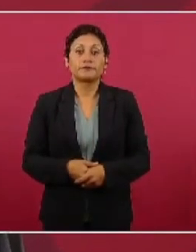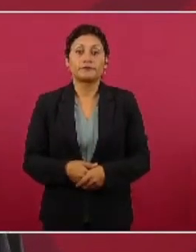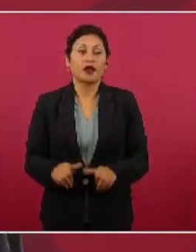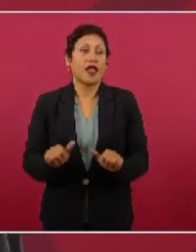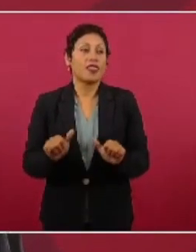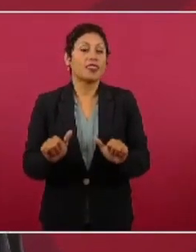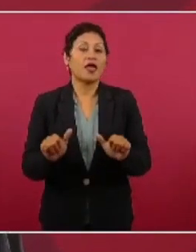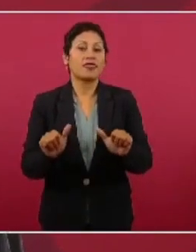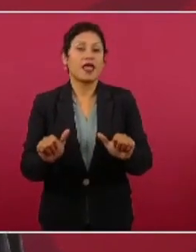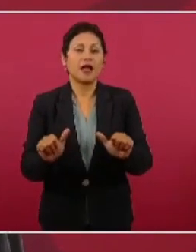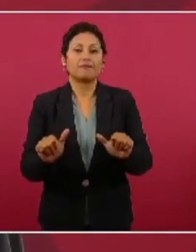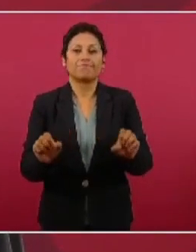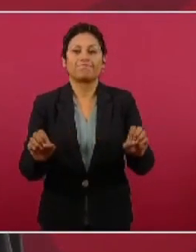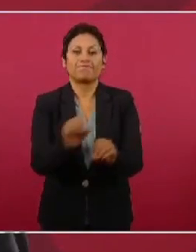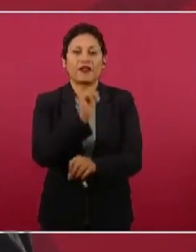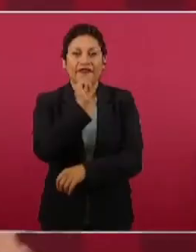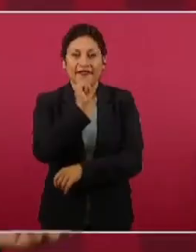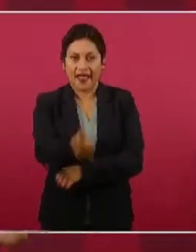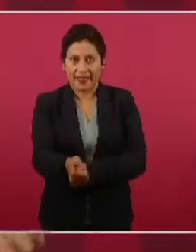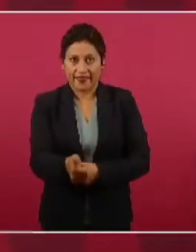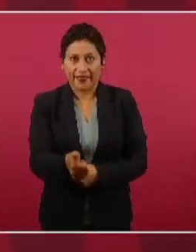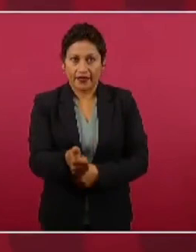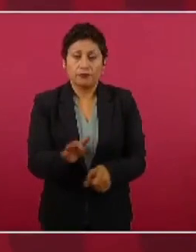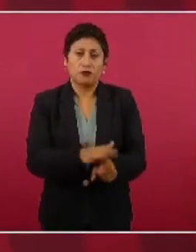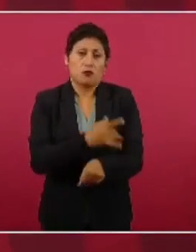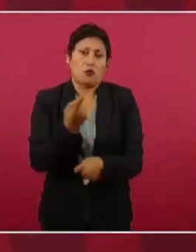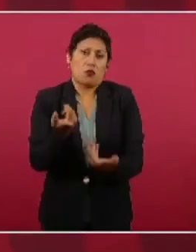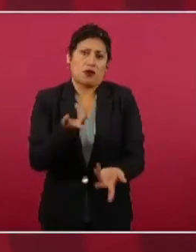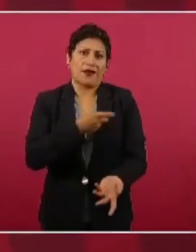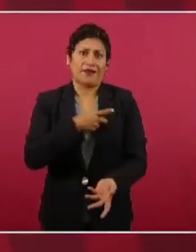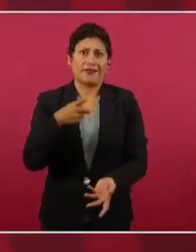impunidad, porque si no, no avanzamos.